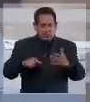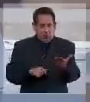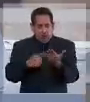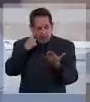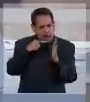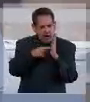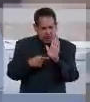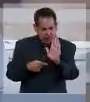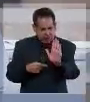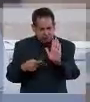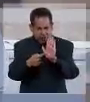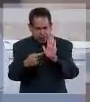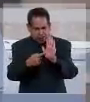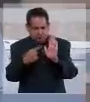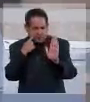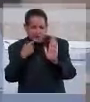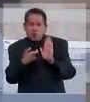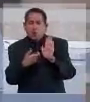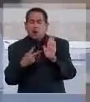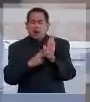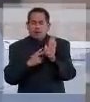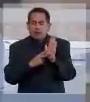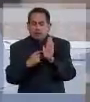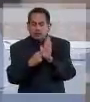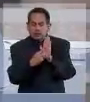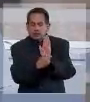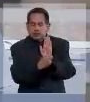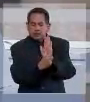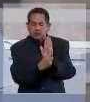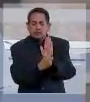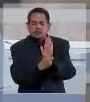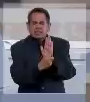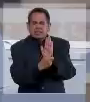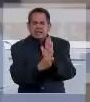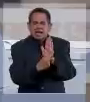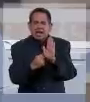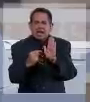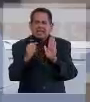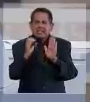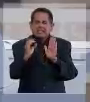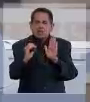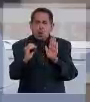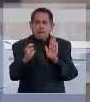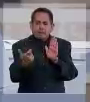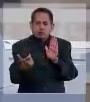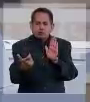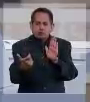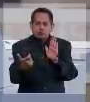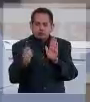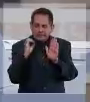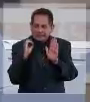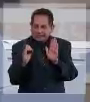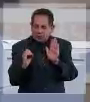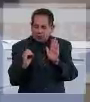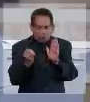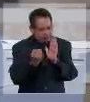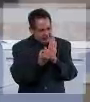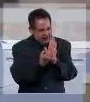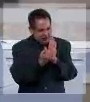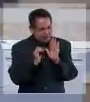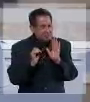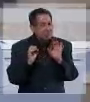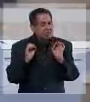recibo, cuando llega este recibo, les llega de $0. Vamos a hacer el programa